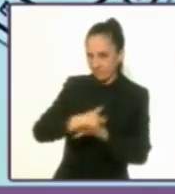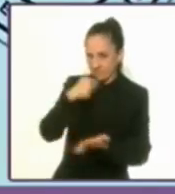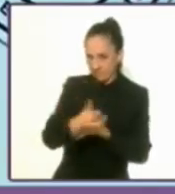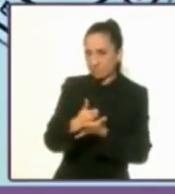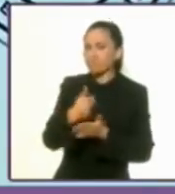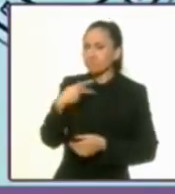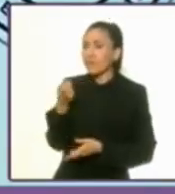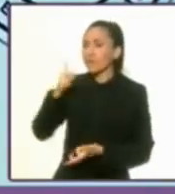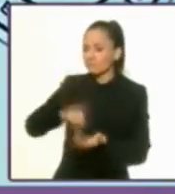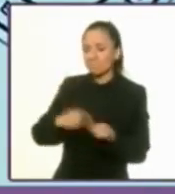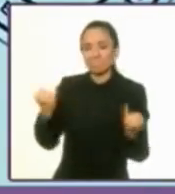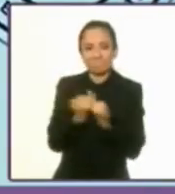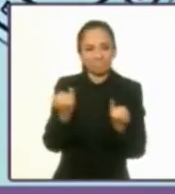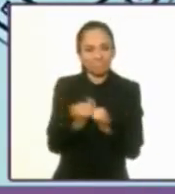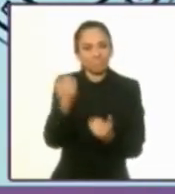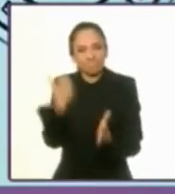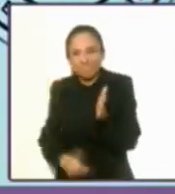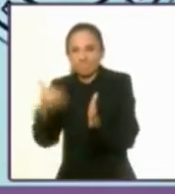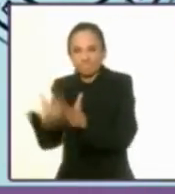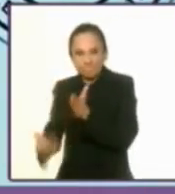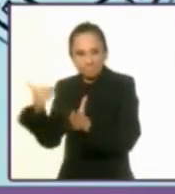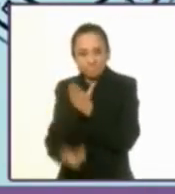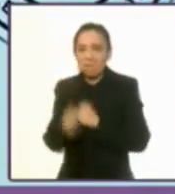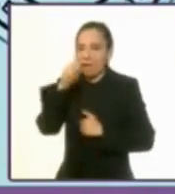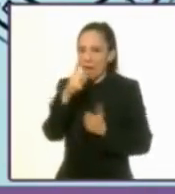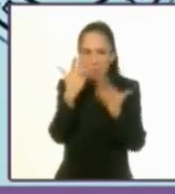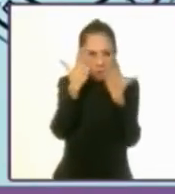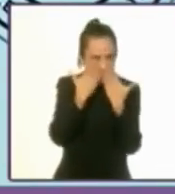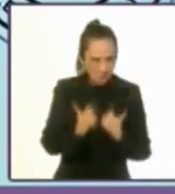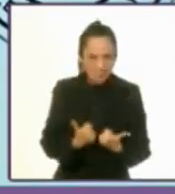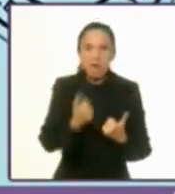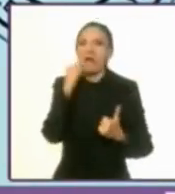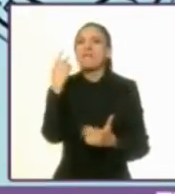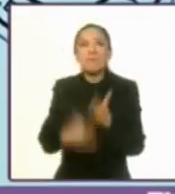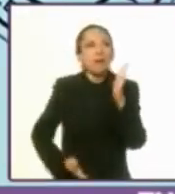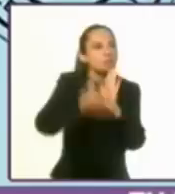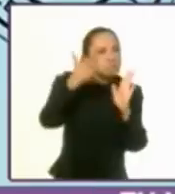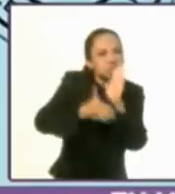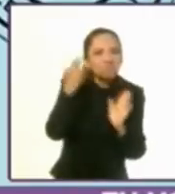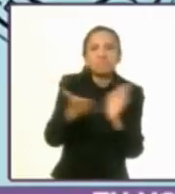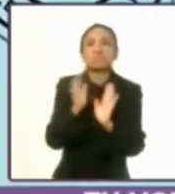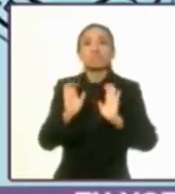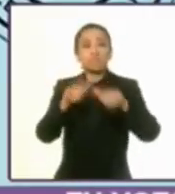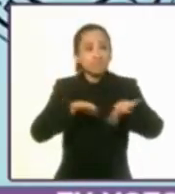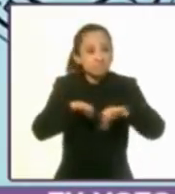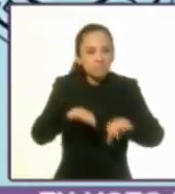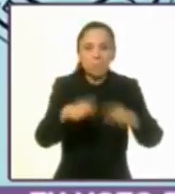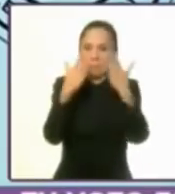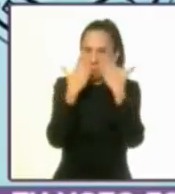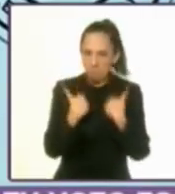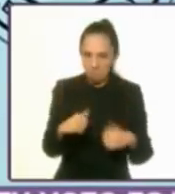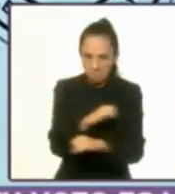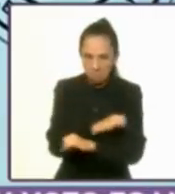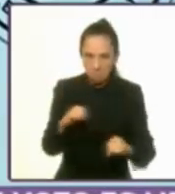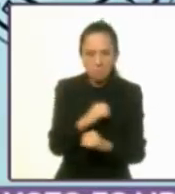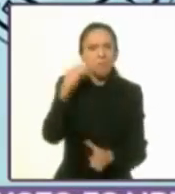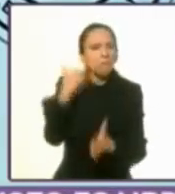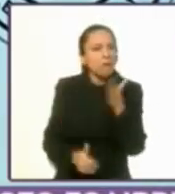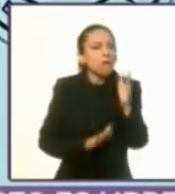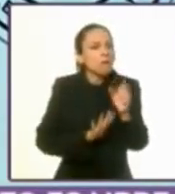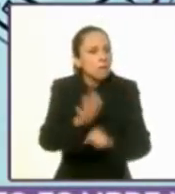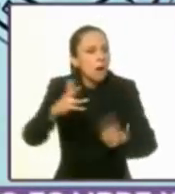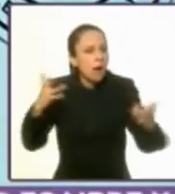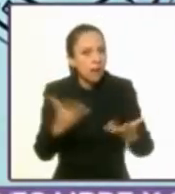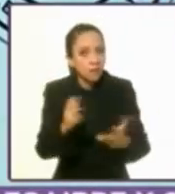mayores carencias no tenemos agua nos falta infraestructura no hay empleo que tenemos que hacer reconocer que debemos de hacer